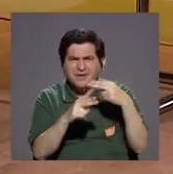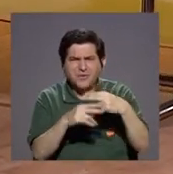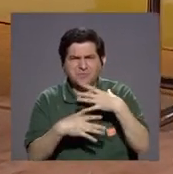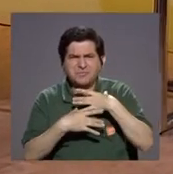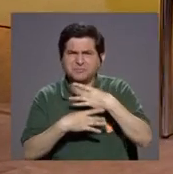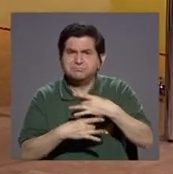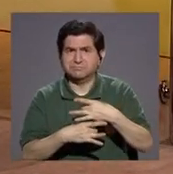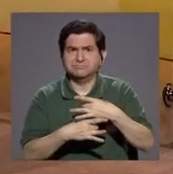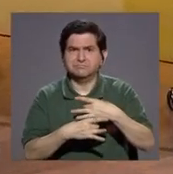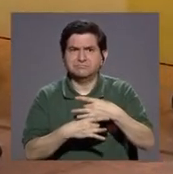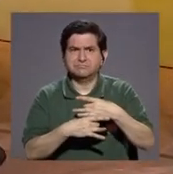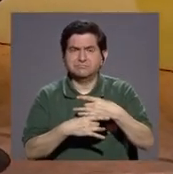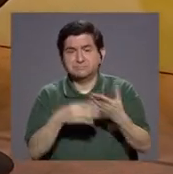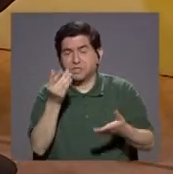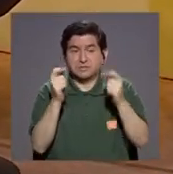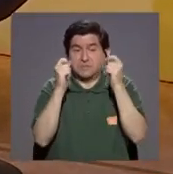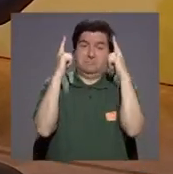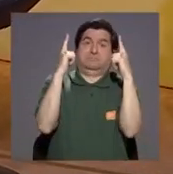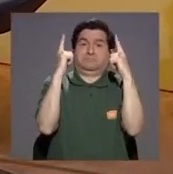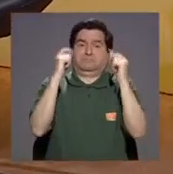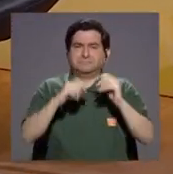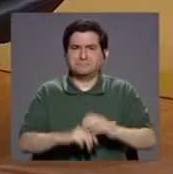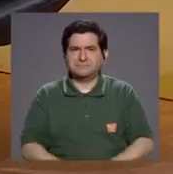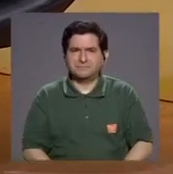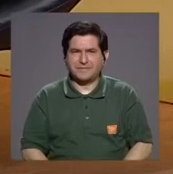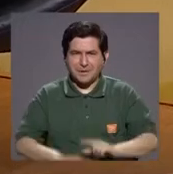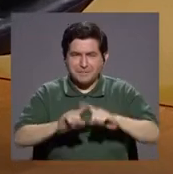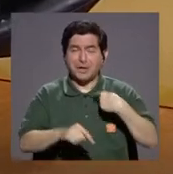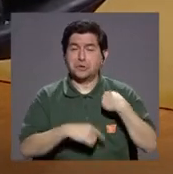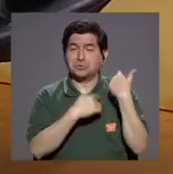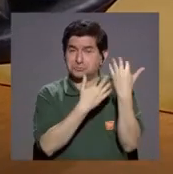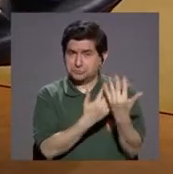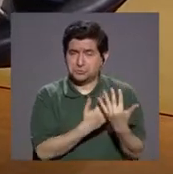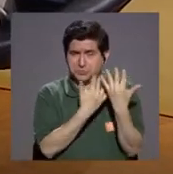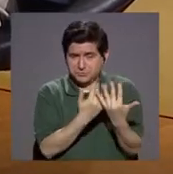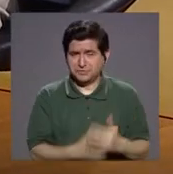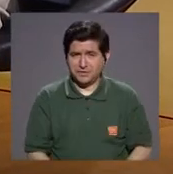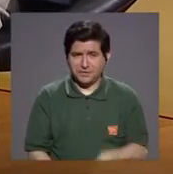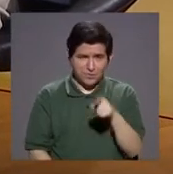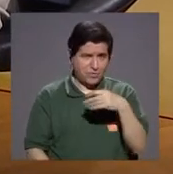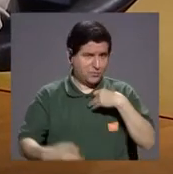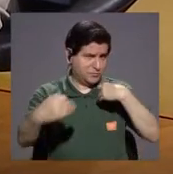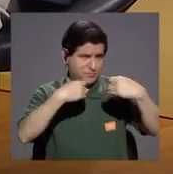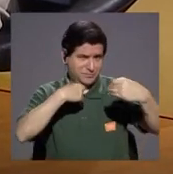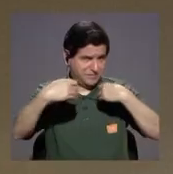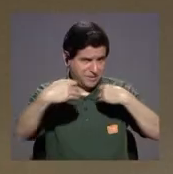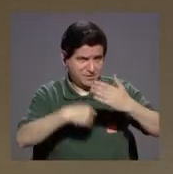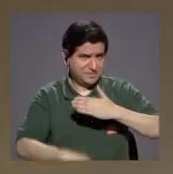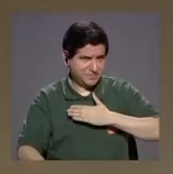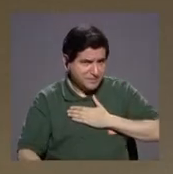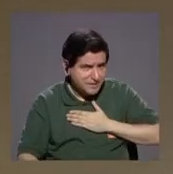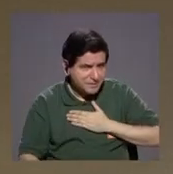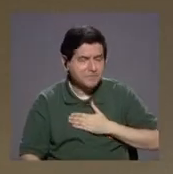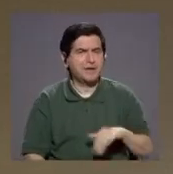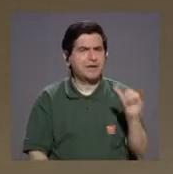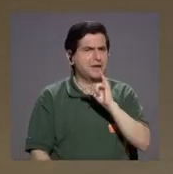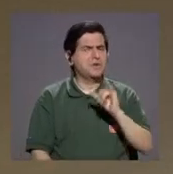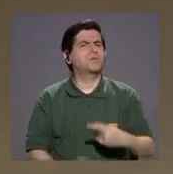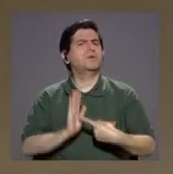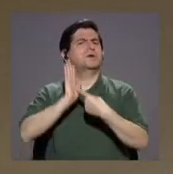atención pero yo creo que espero que lo que usted nos va a contar explique